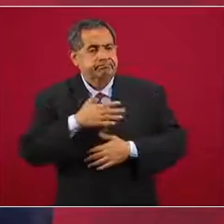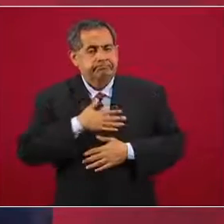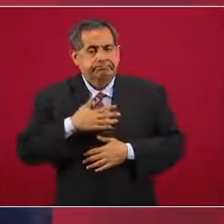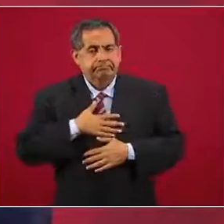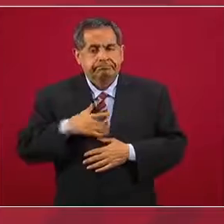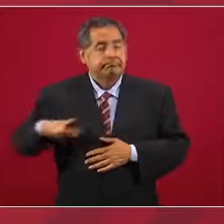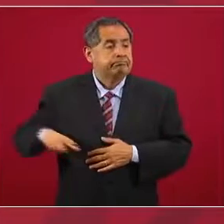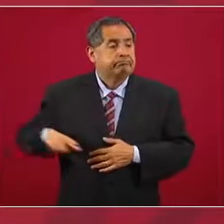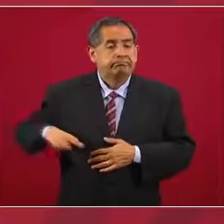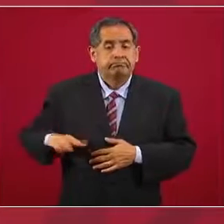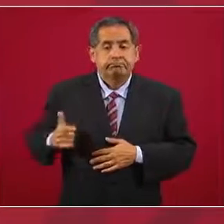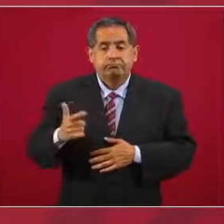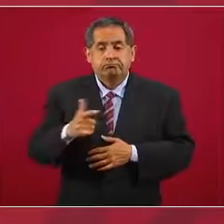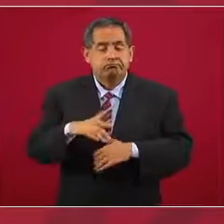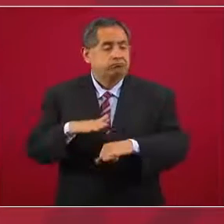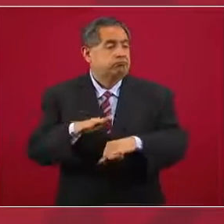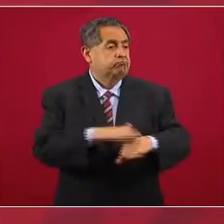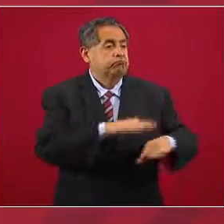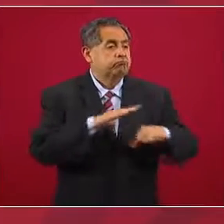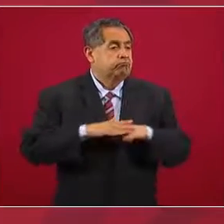del gobierno de Guanajuato,